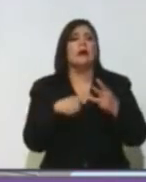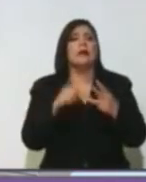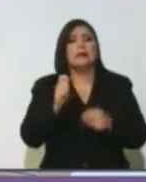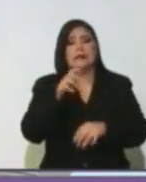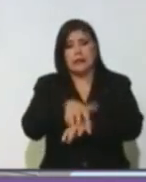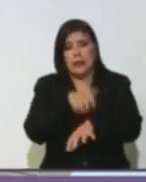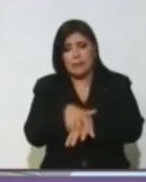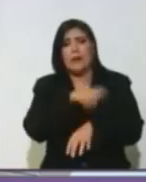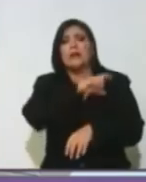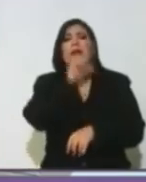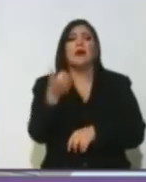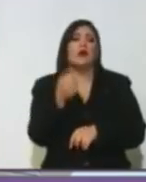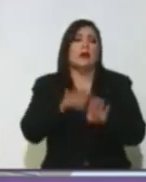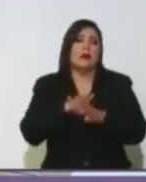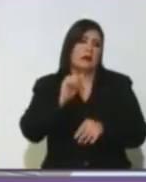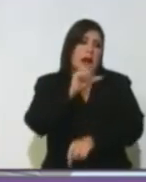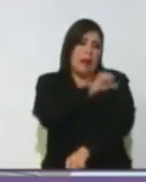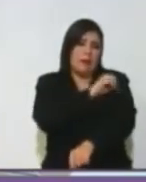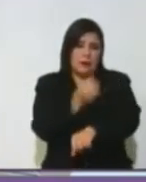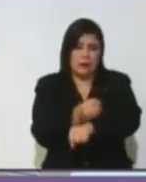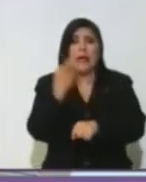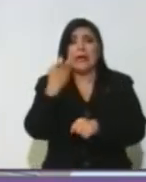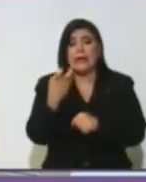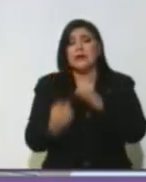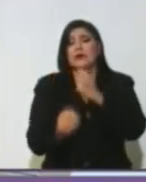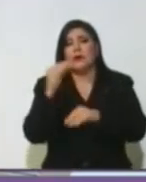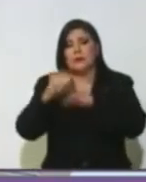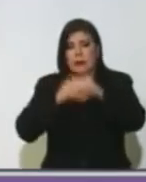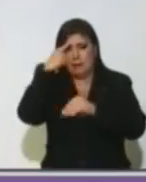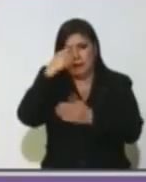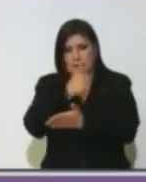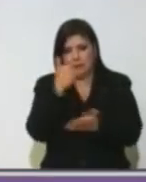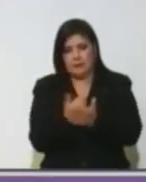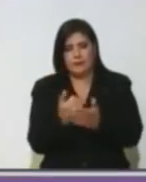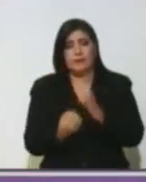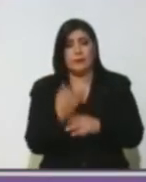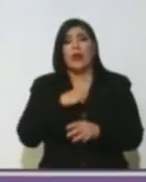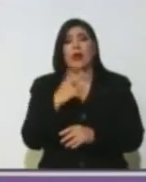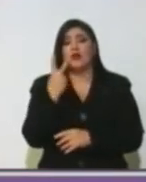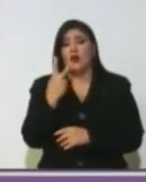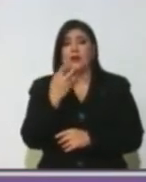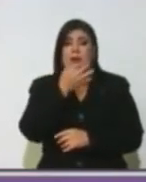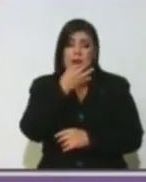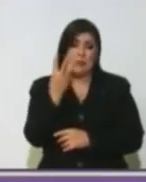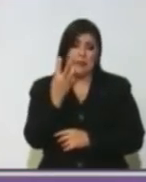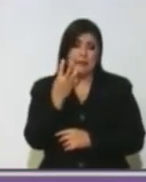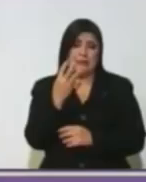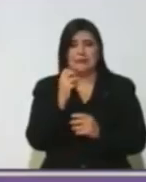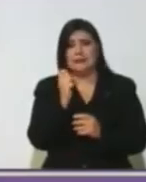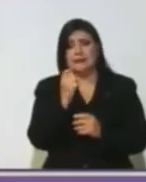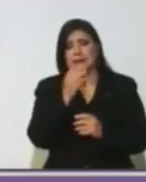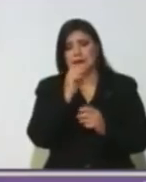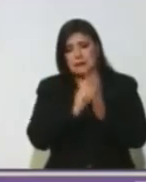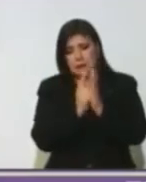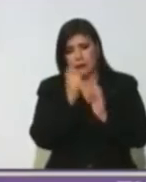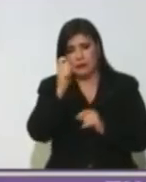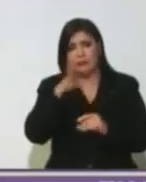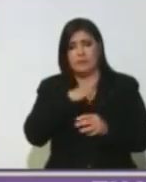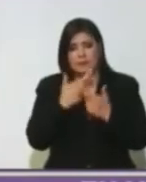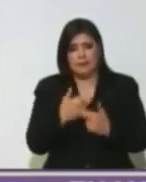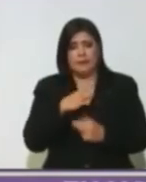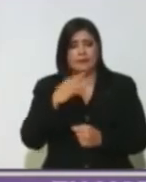tlalpan y otro en álvaro obregón ese es parte de una ciudad innovadora muy bien de dos minutos con tres segundos del tiempo abonado que